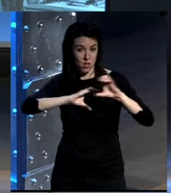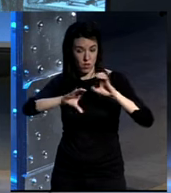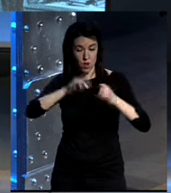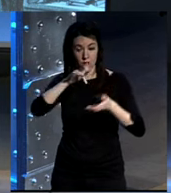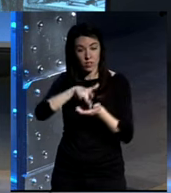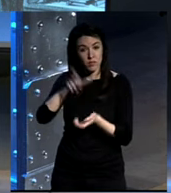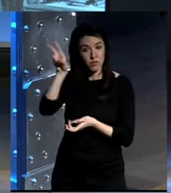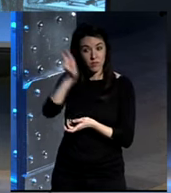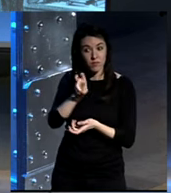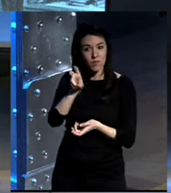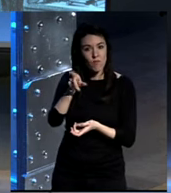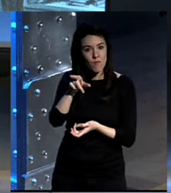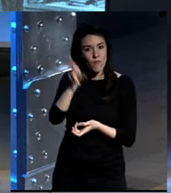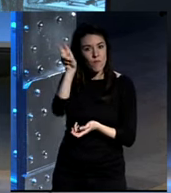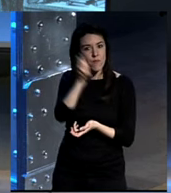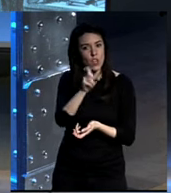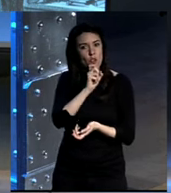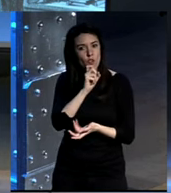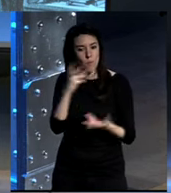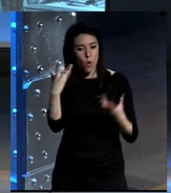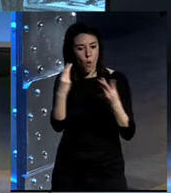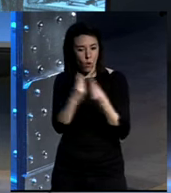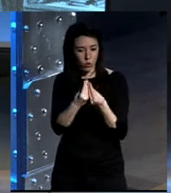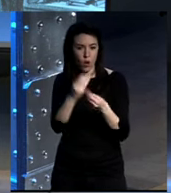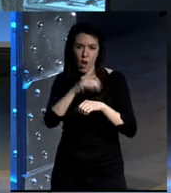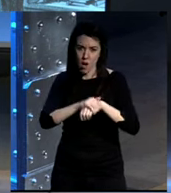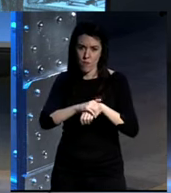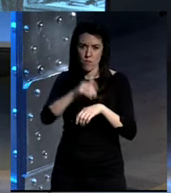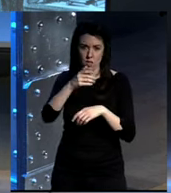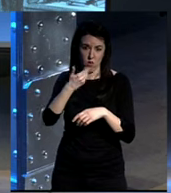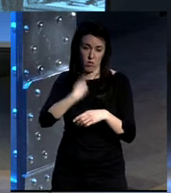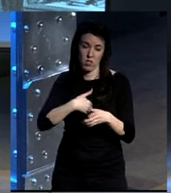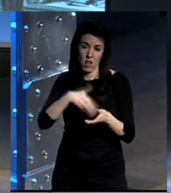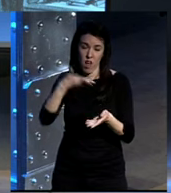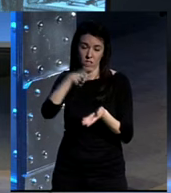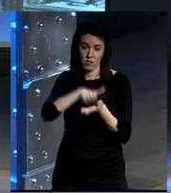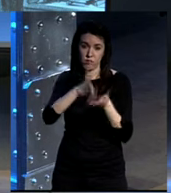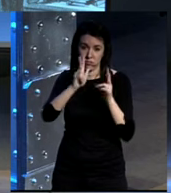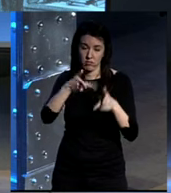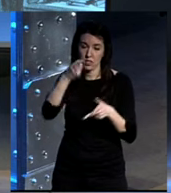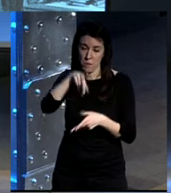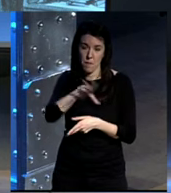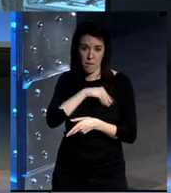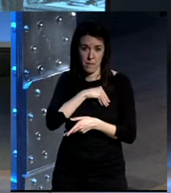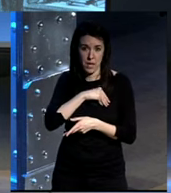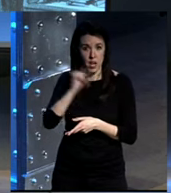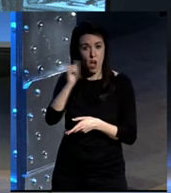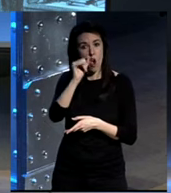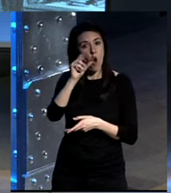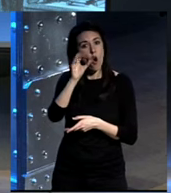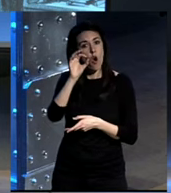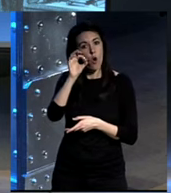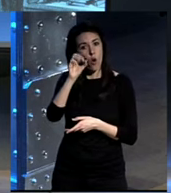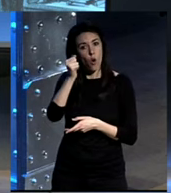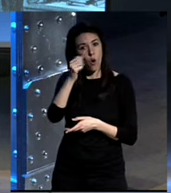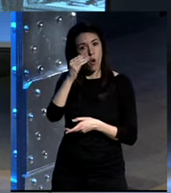Vino acompañado de otro querido amigo ya desaparecido también, por desgracia, Joaquín Serra Esturla.